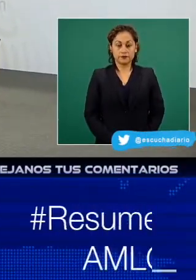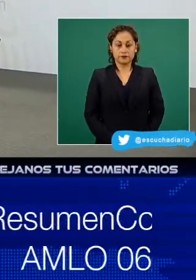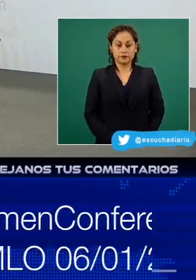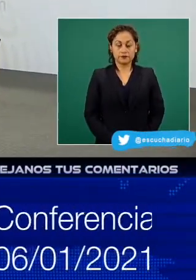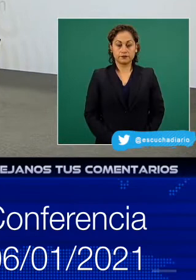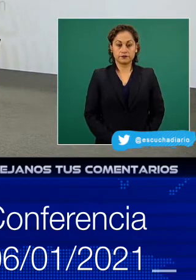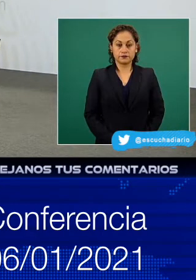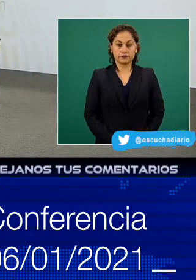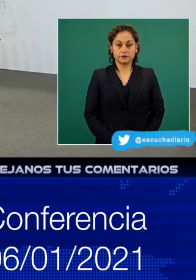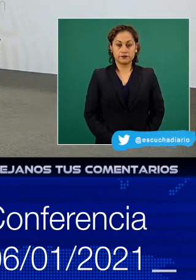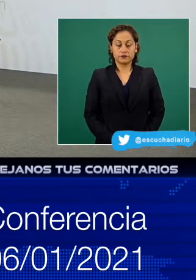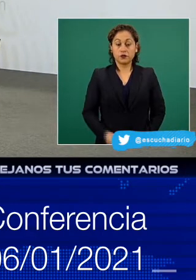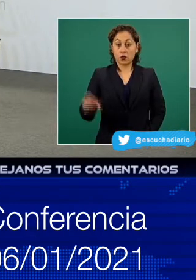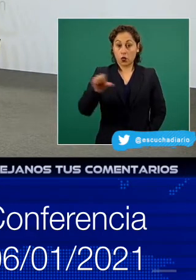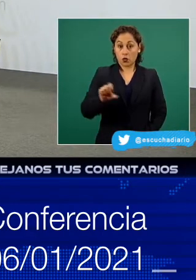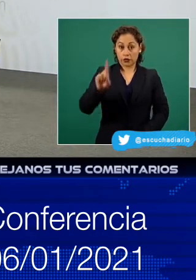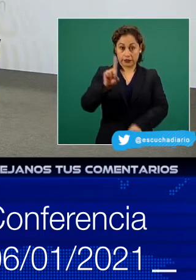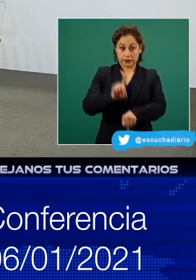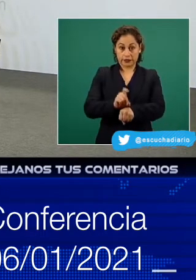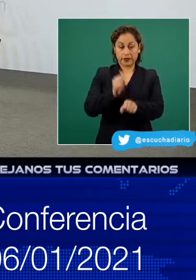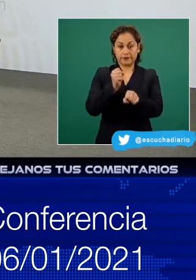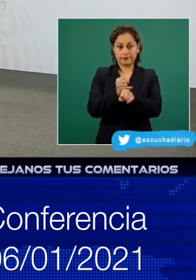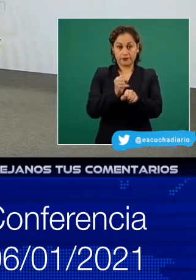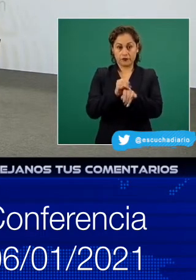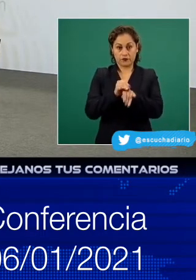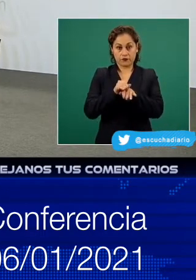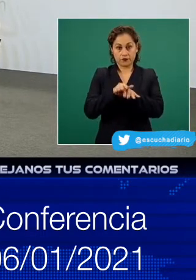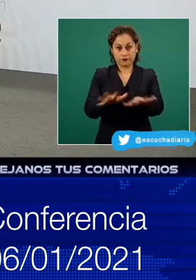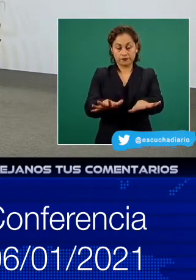Hoy vamos a informar